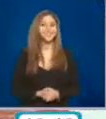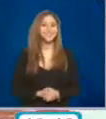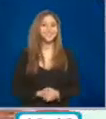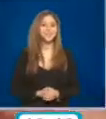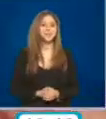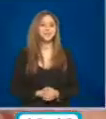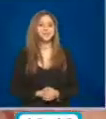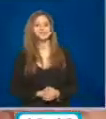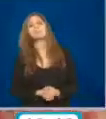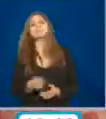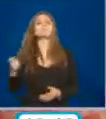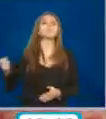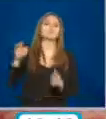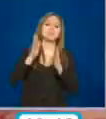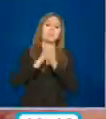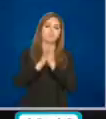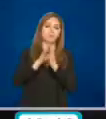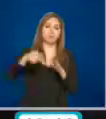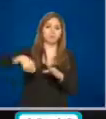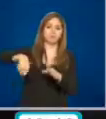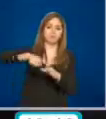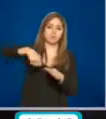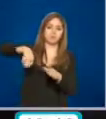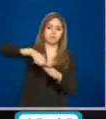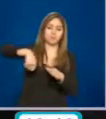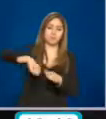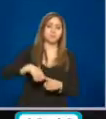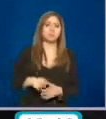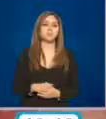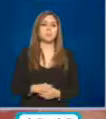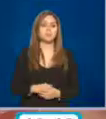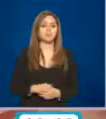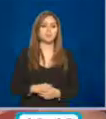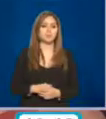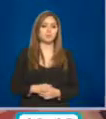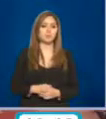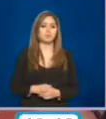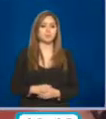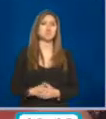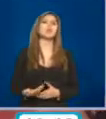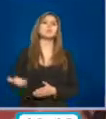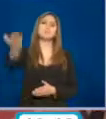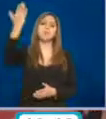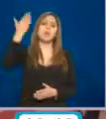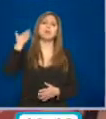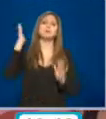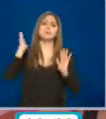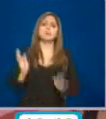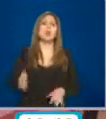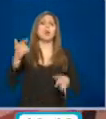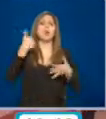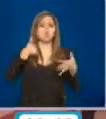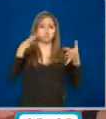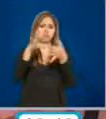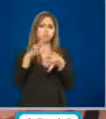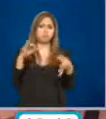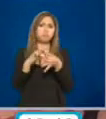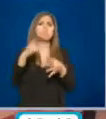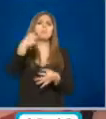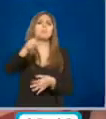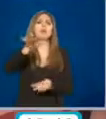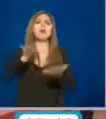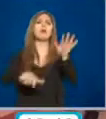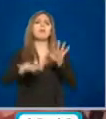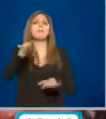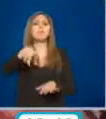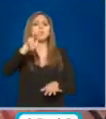Esto solo lo batimos. Ok, Tere. perfecto. Les explico rápidamente. Ya hemos explicado esto con anterioridad, pero por si ahora sí que se lo han perdido,